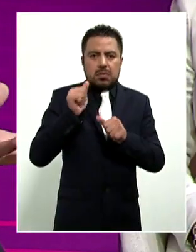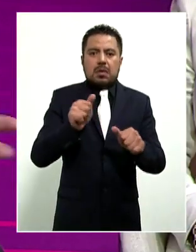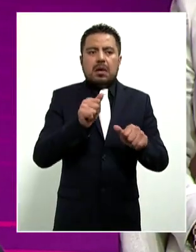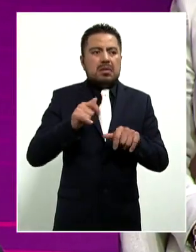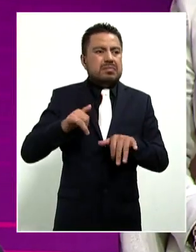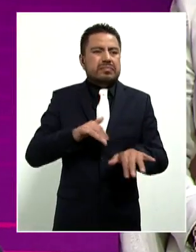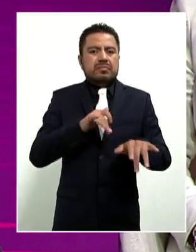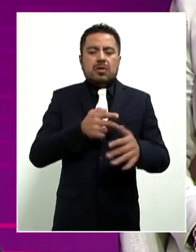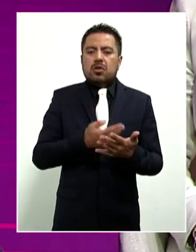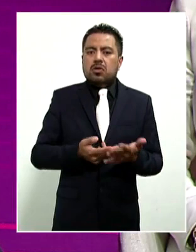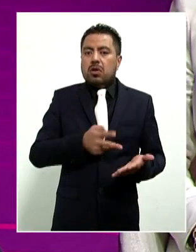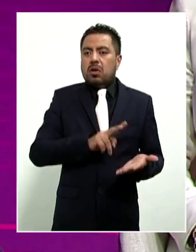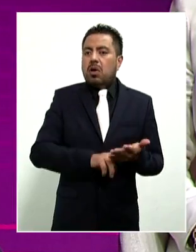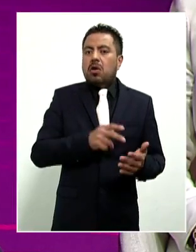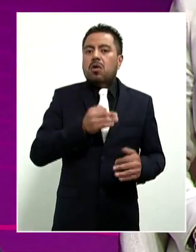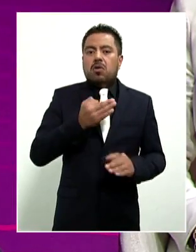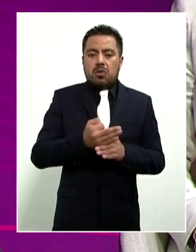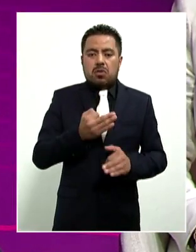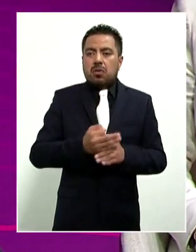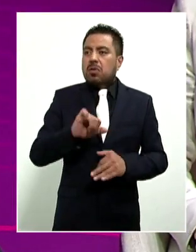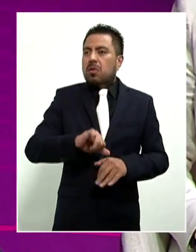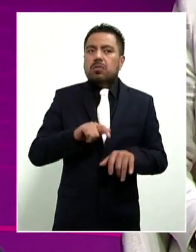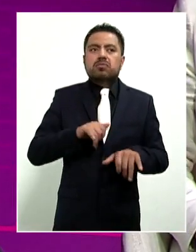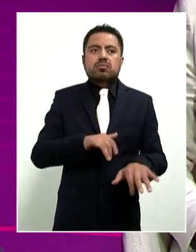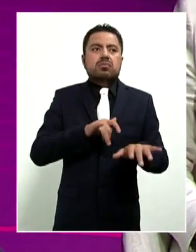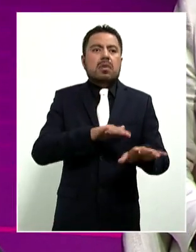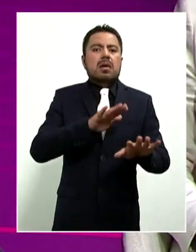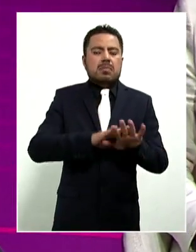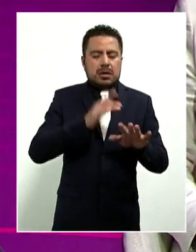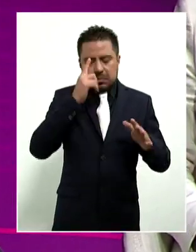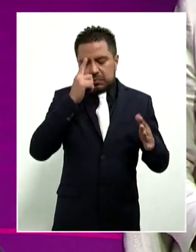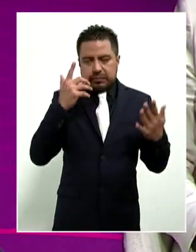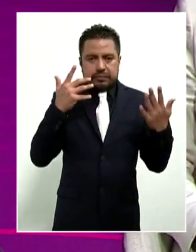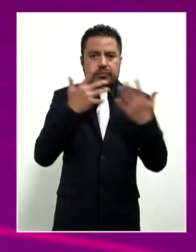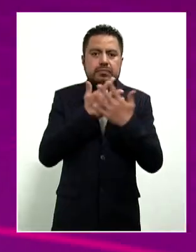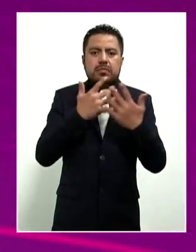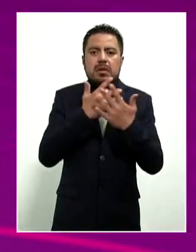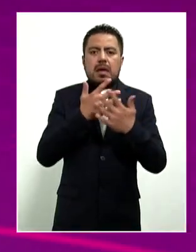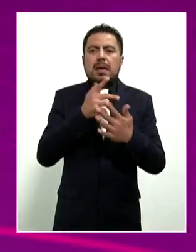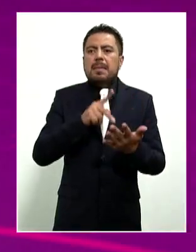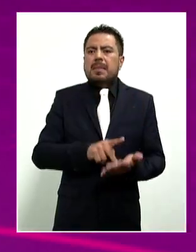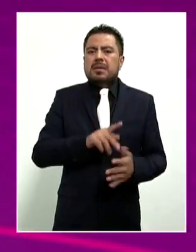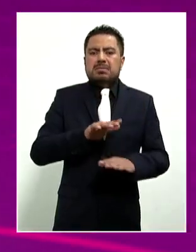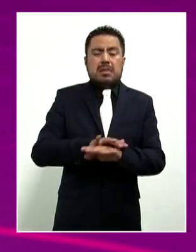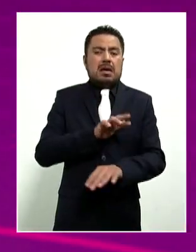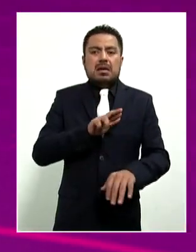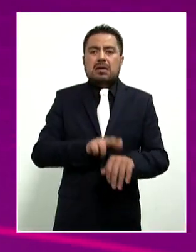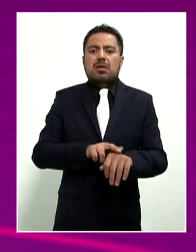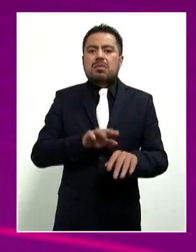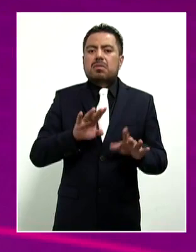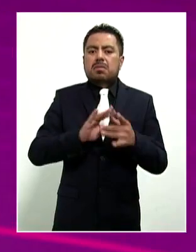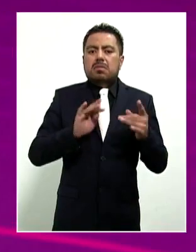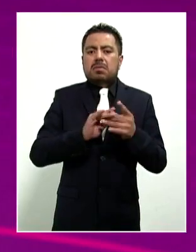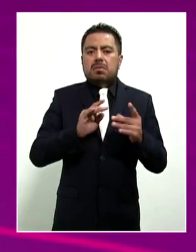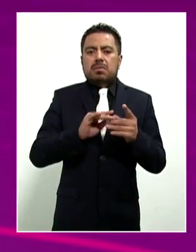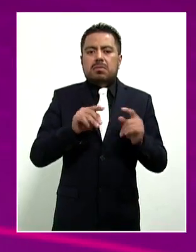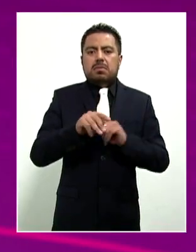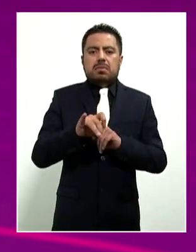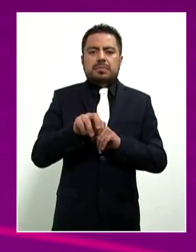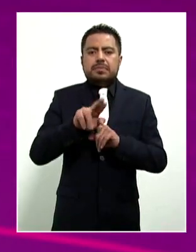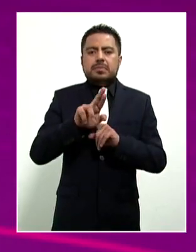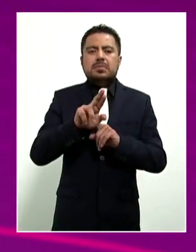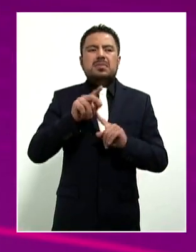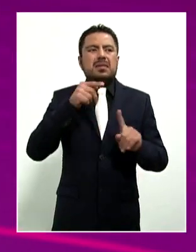flujos mixtos que están dando hoy generan un poco una confusión, y por otro lado el peso tan grande, como señalaba Marc acá, que ha